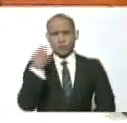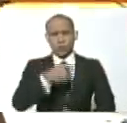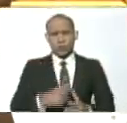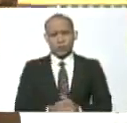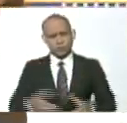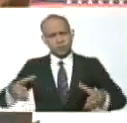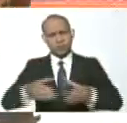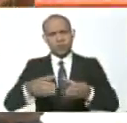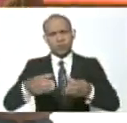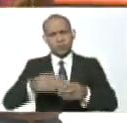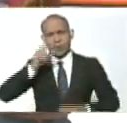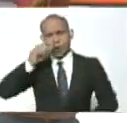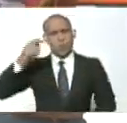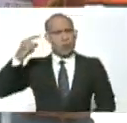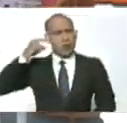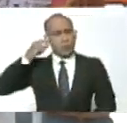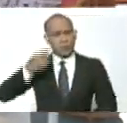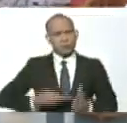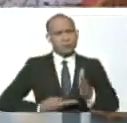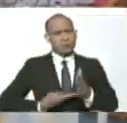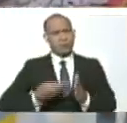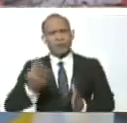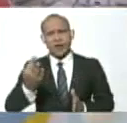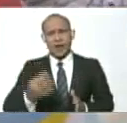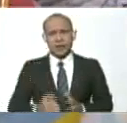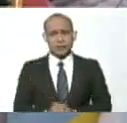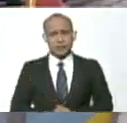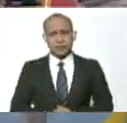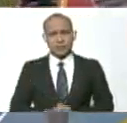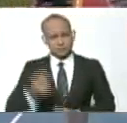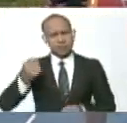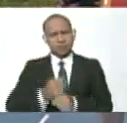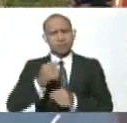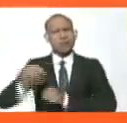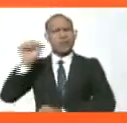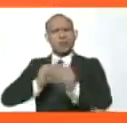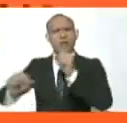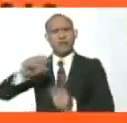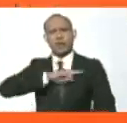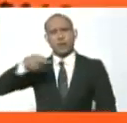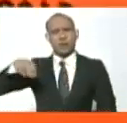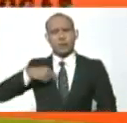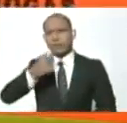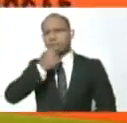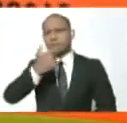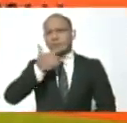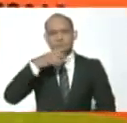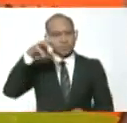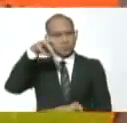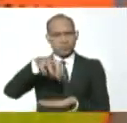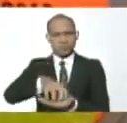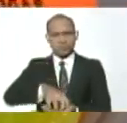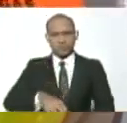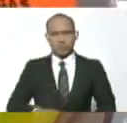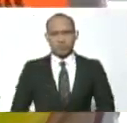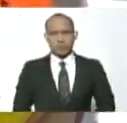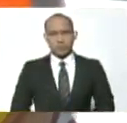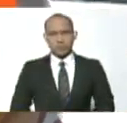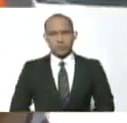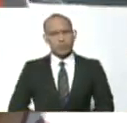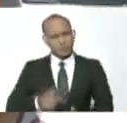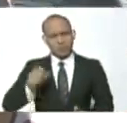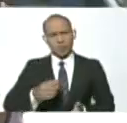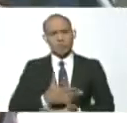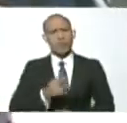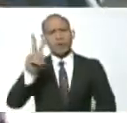grupo de hombres y mujeres leales dispuesto a defender nuestro hermoso país garantizando de esta manera una